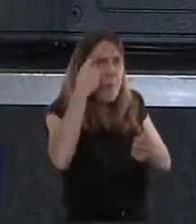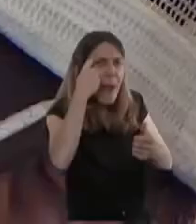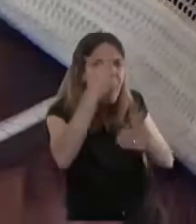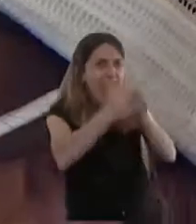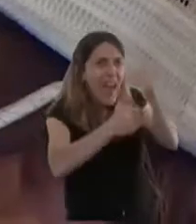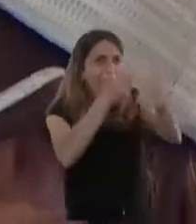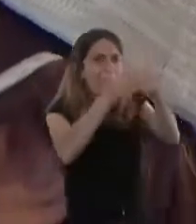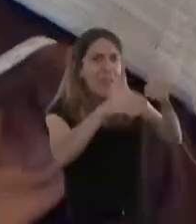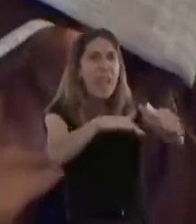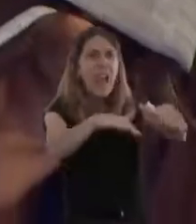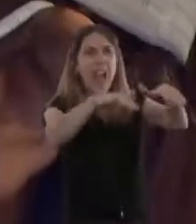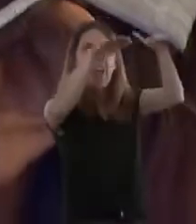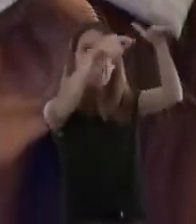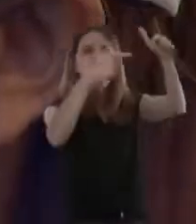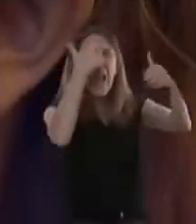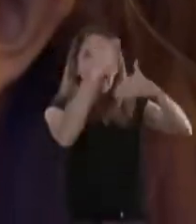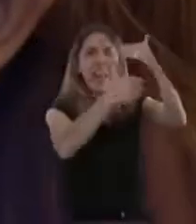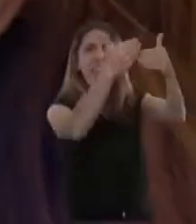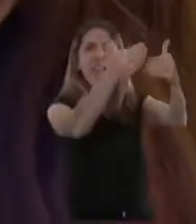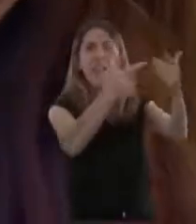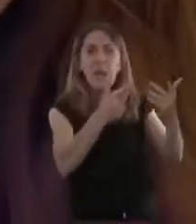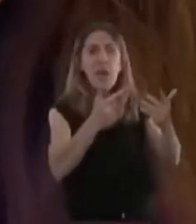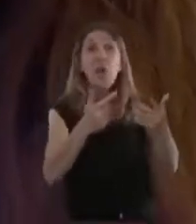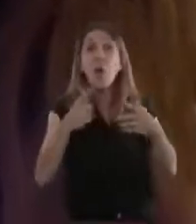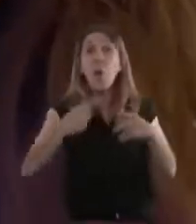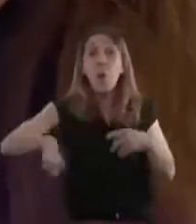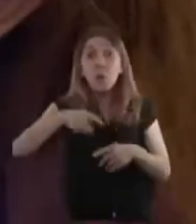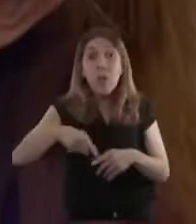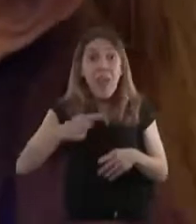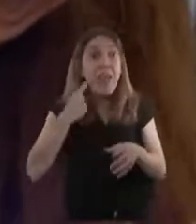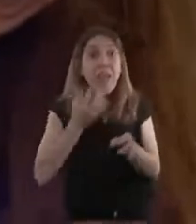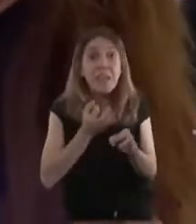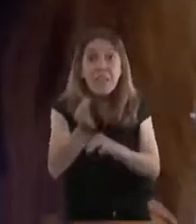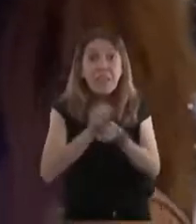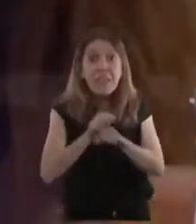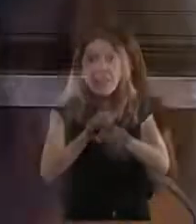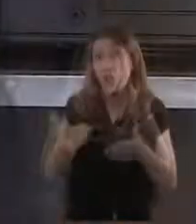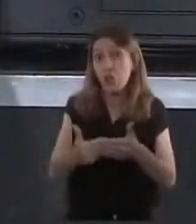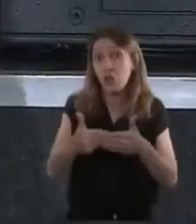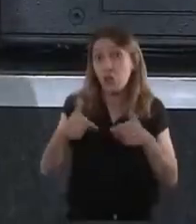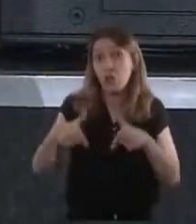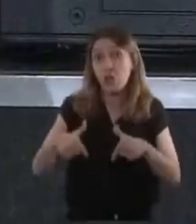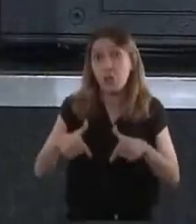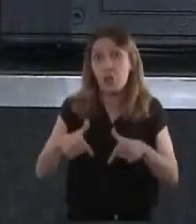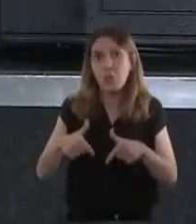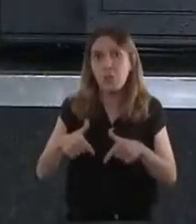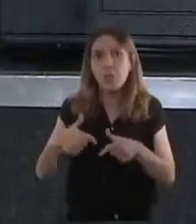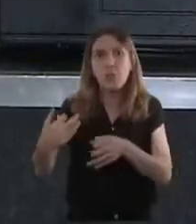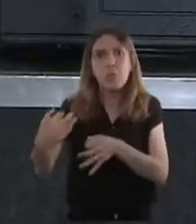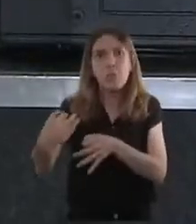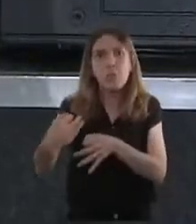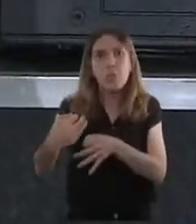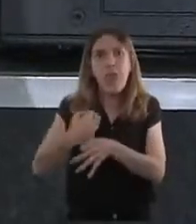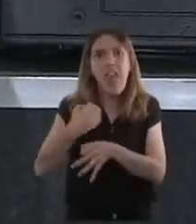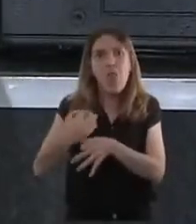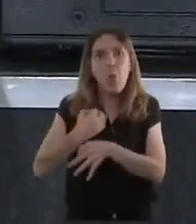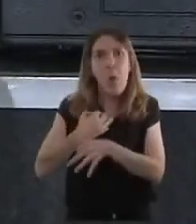educando a los otros. Están dándole conocimiento a los otros. Educarse es una